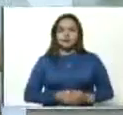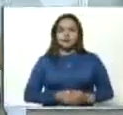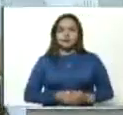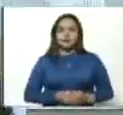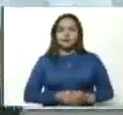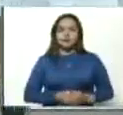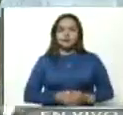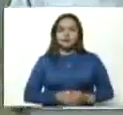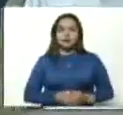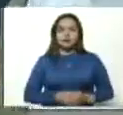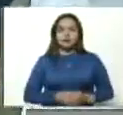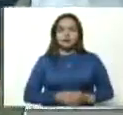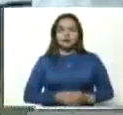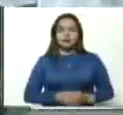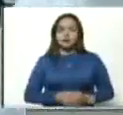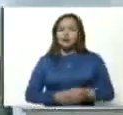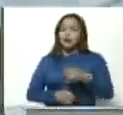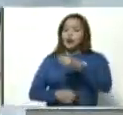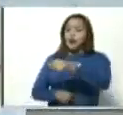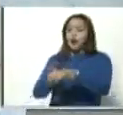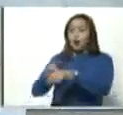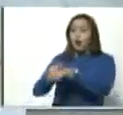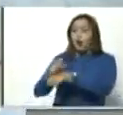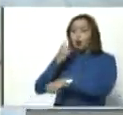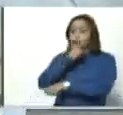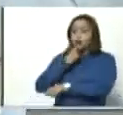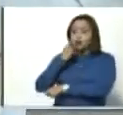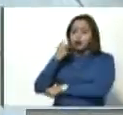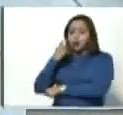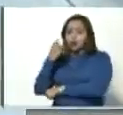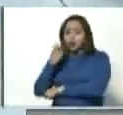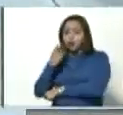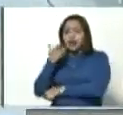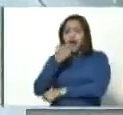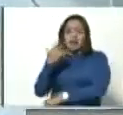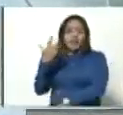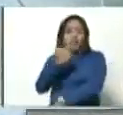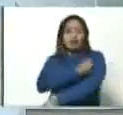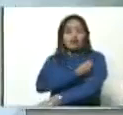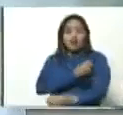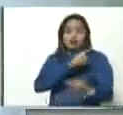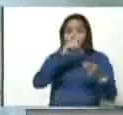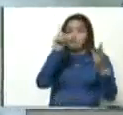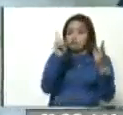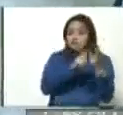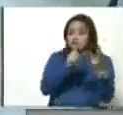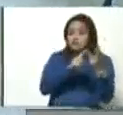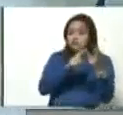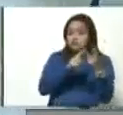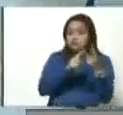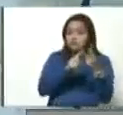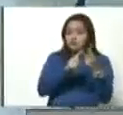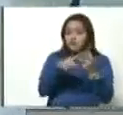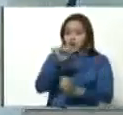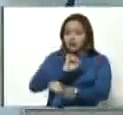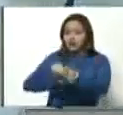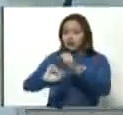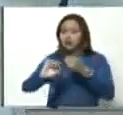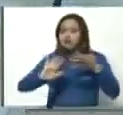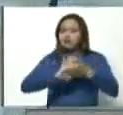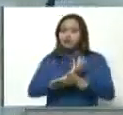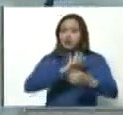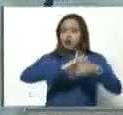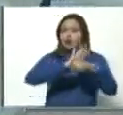La odontóloga Abdeli va a recibir en el día de hoy su dosis de refuerzo de